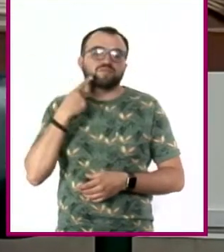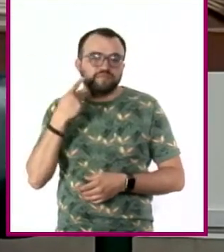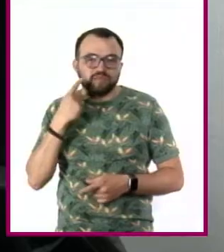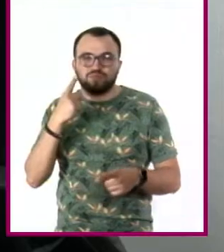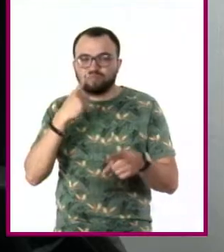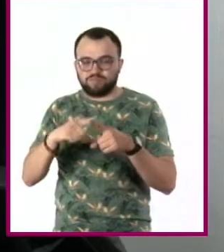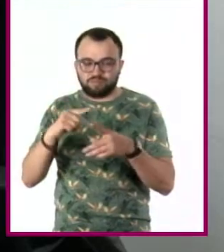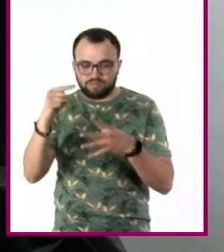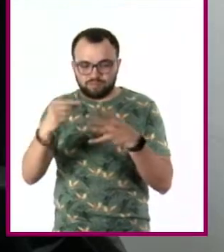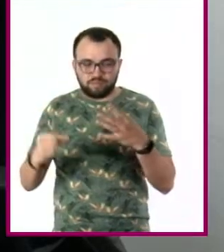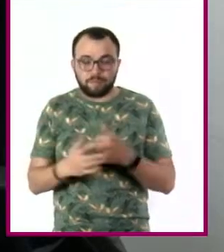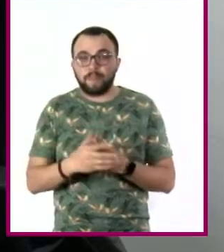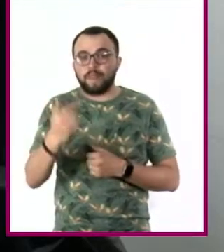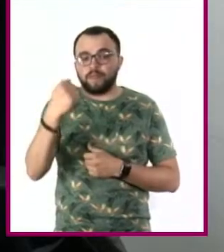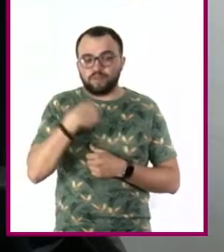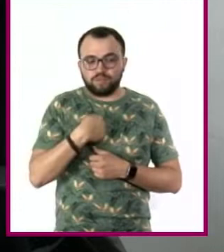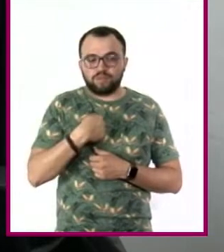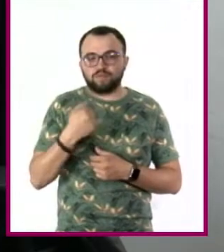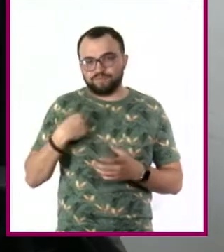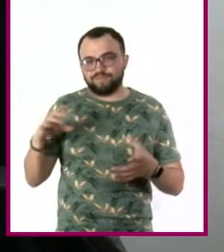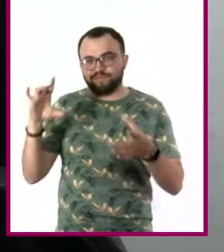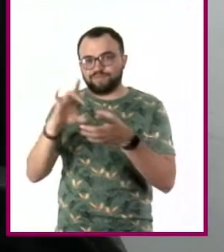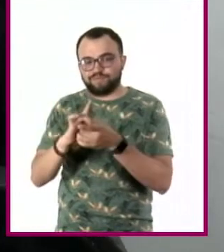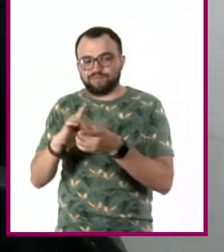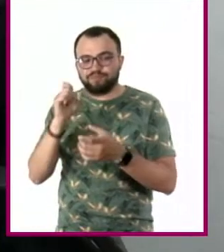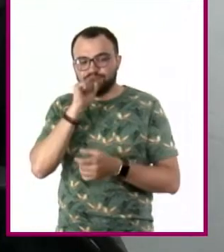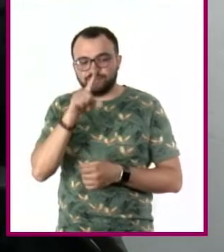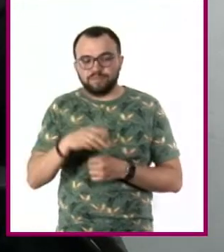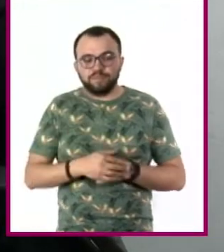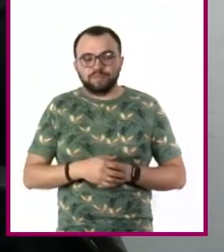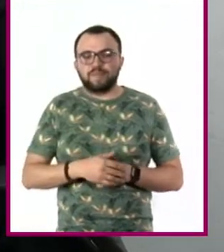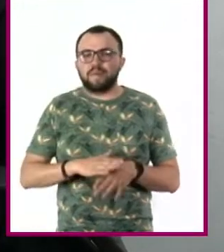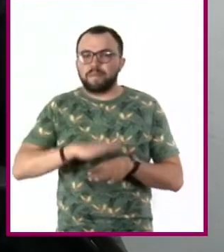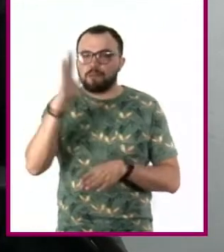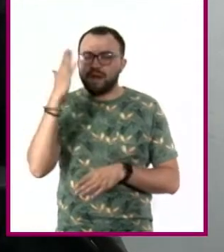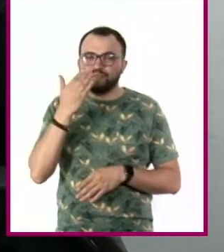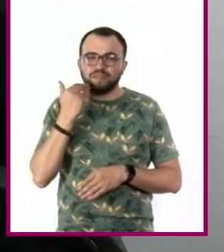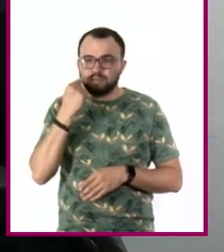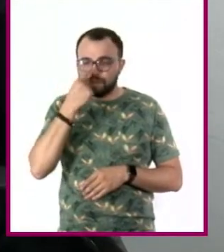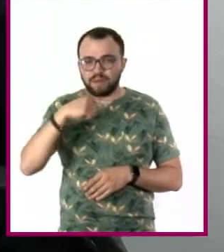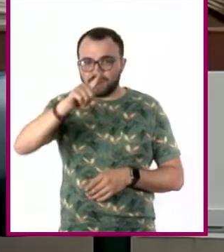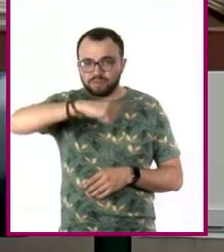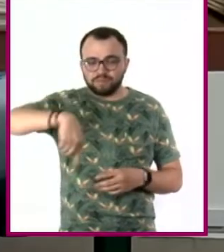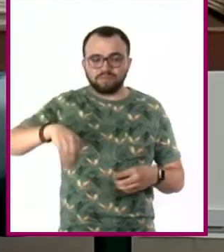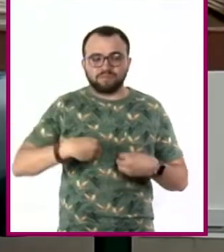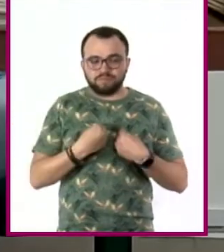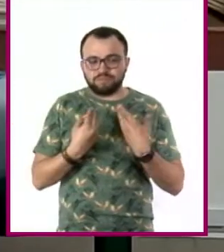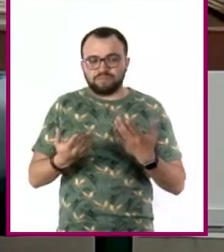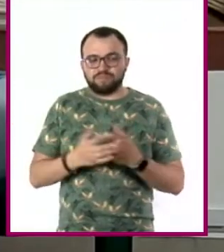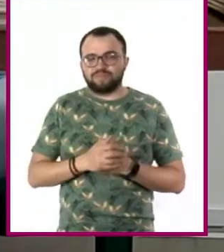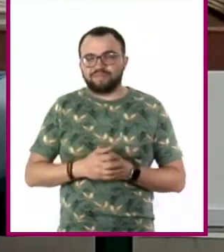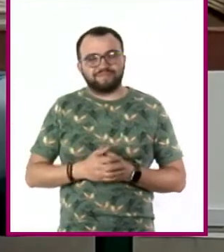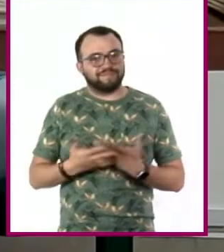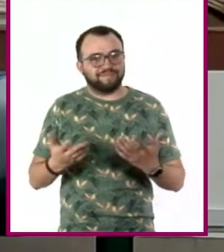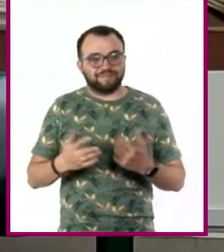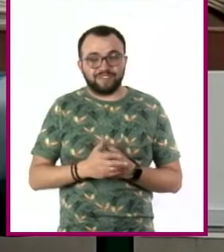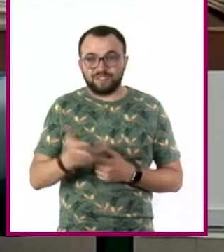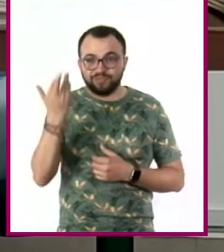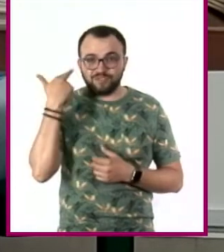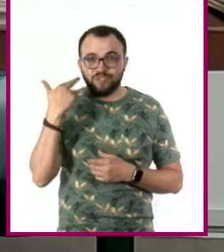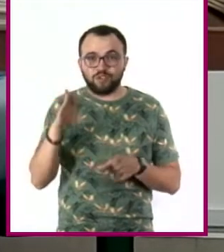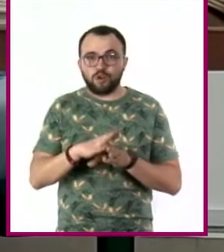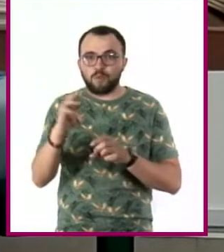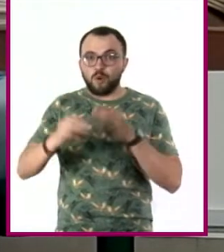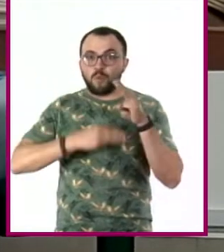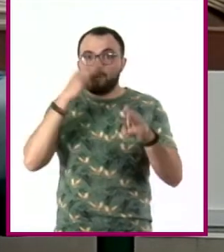Alfredo? Yo me uno a tu bando, Frida. Sería mucho más amable la vida para todos. Ay, chicos, suena a un